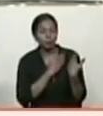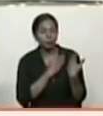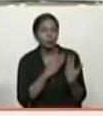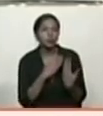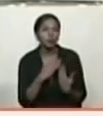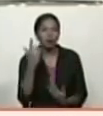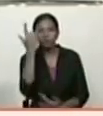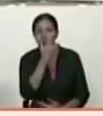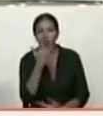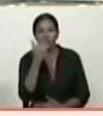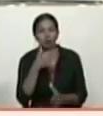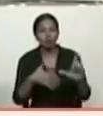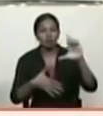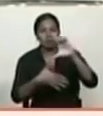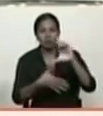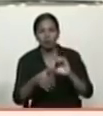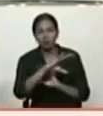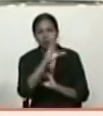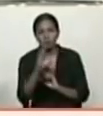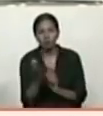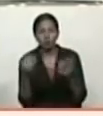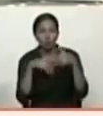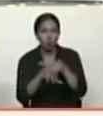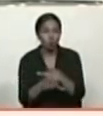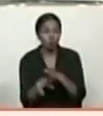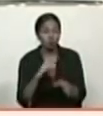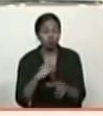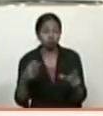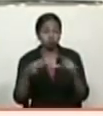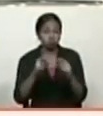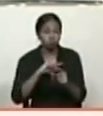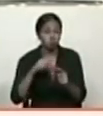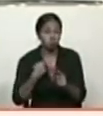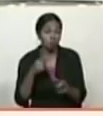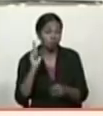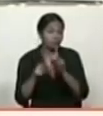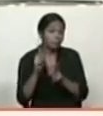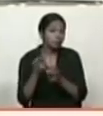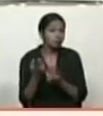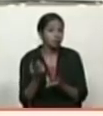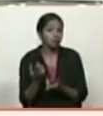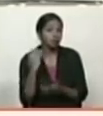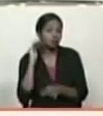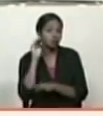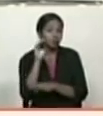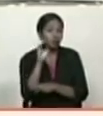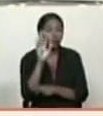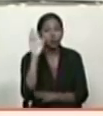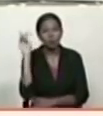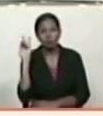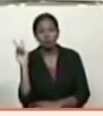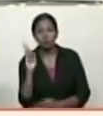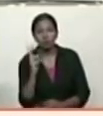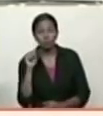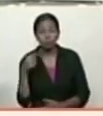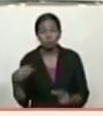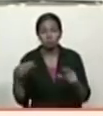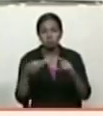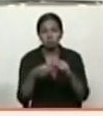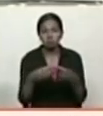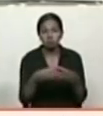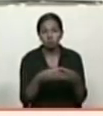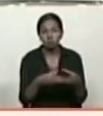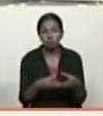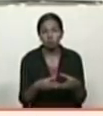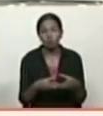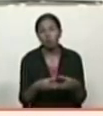y latinoamericano y caribeño. En la unidad de nosotros depende mucho el futuro. También nos reunimos con la ministra de